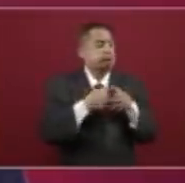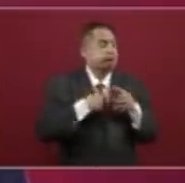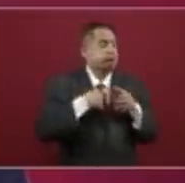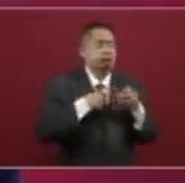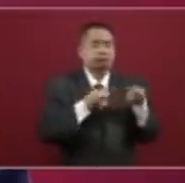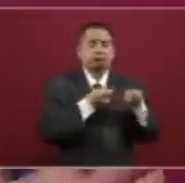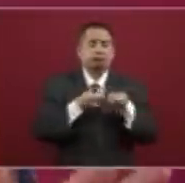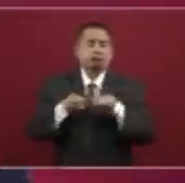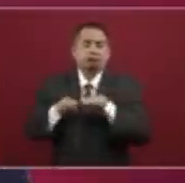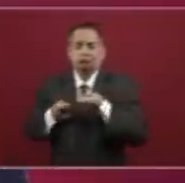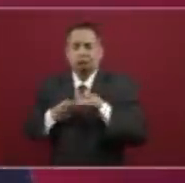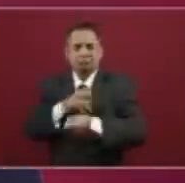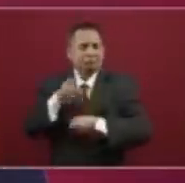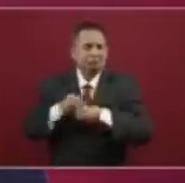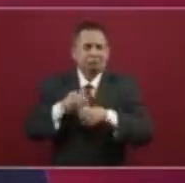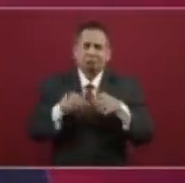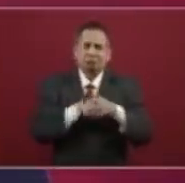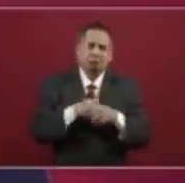en todo.